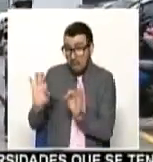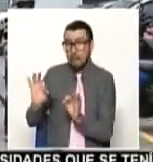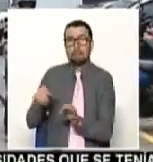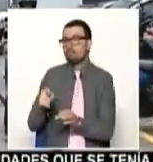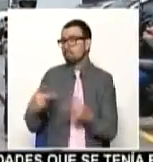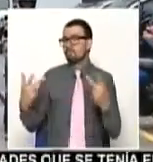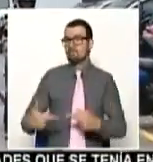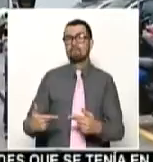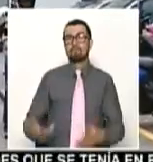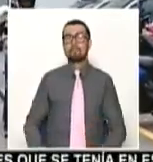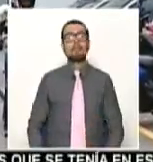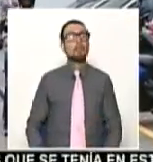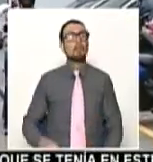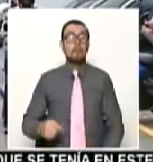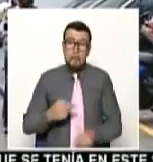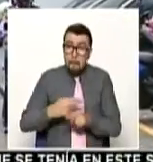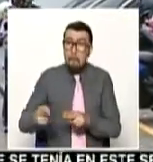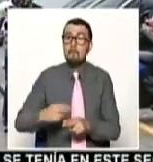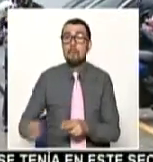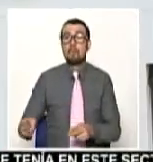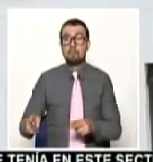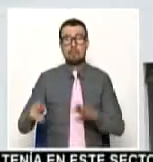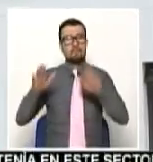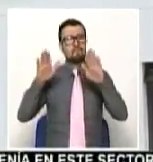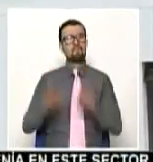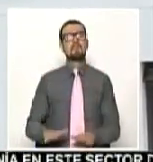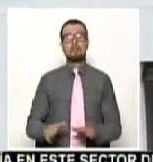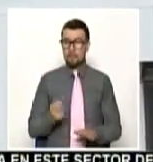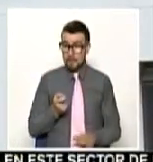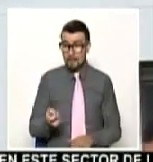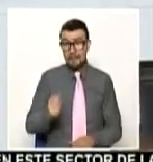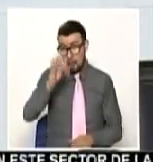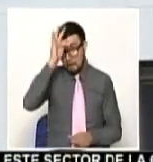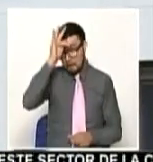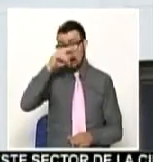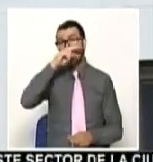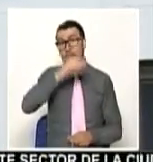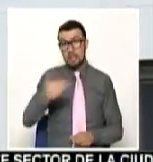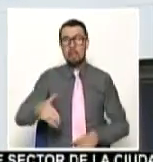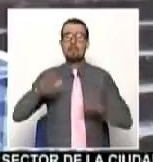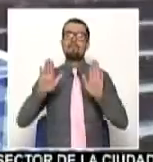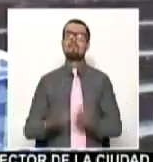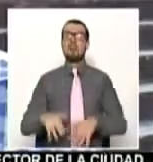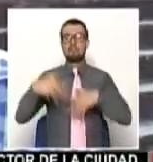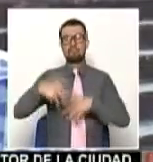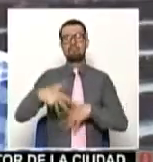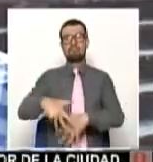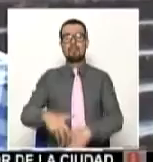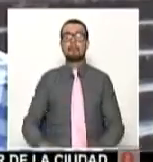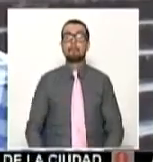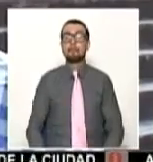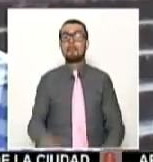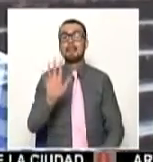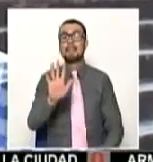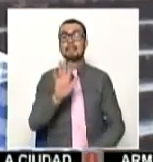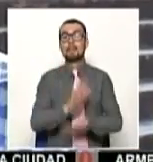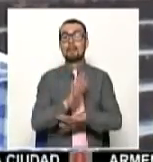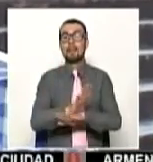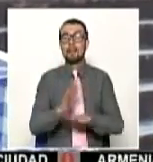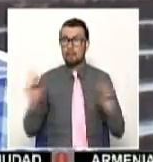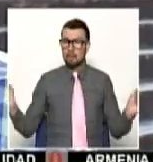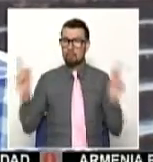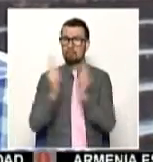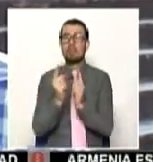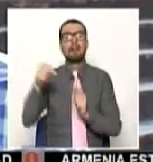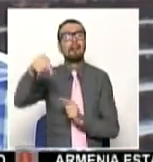servicios. Para próximos días se ha convocado un plantón o marcha cerca de las instalaciones del hospital infantil. A las 5 de la tarde nos vamos a encontrar